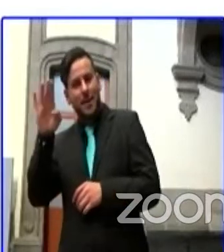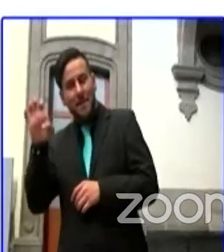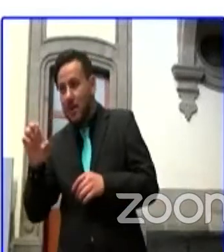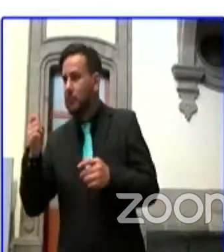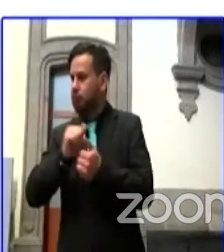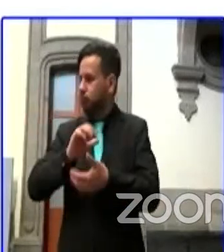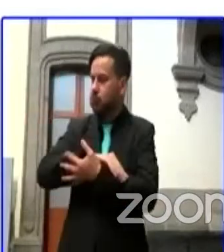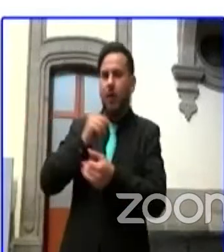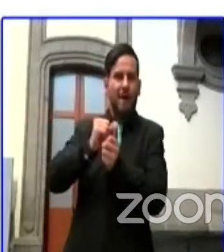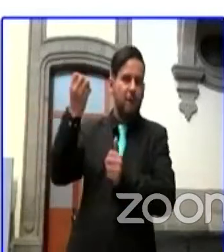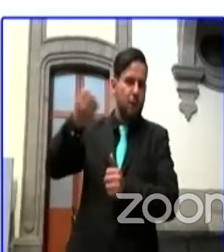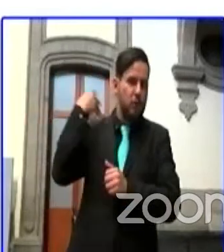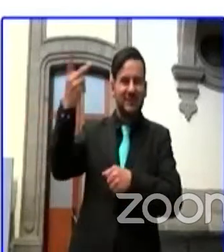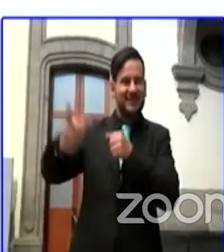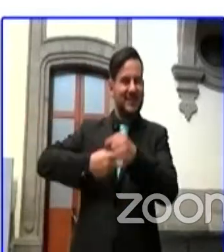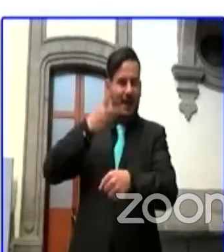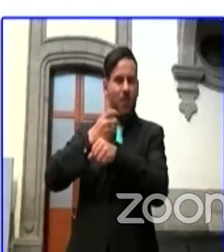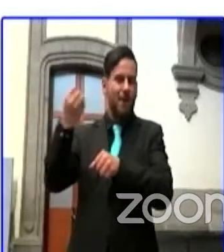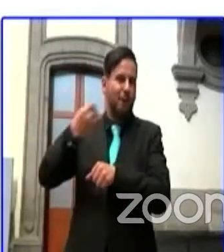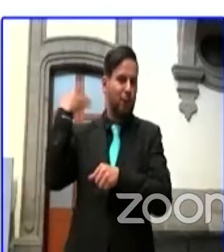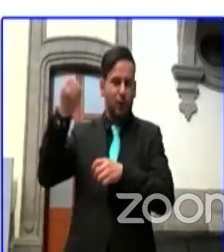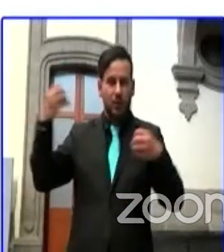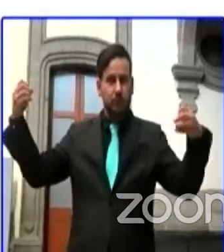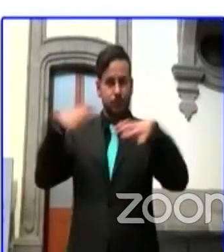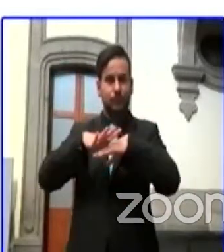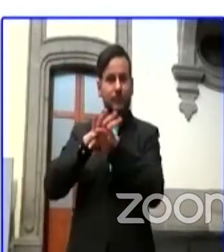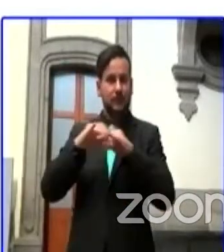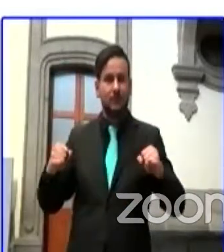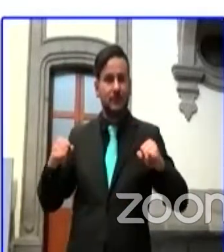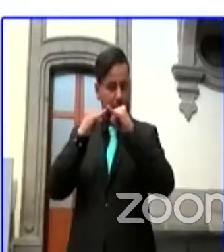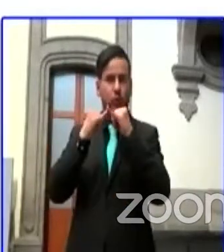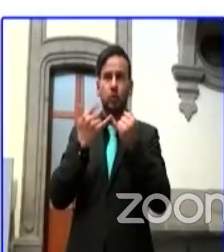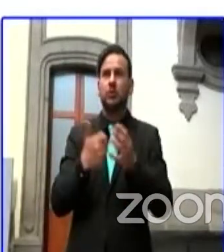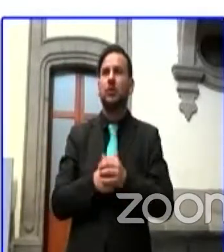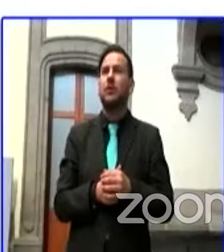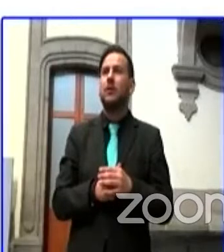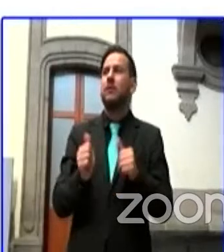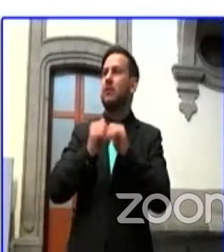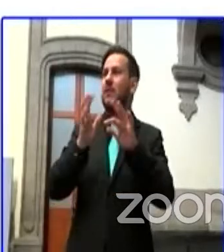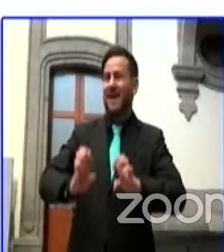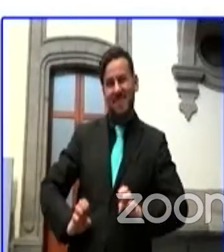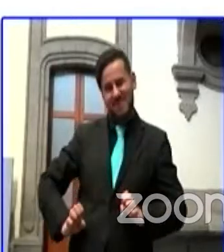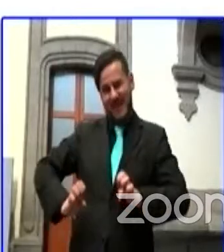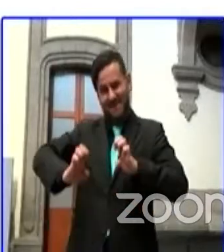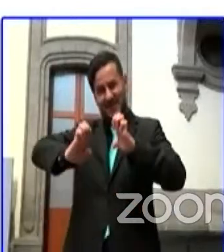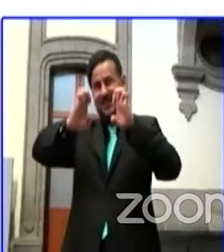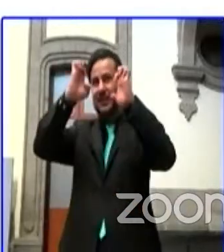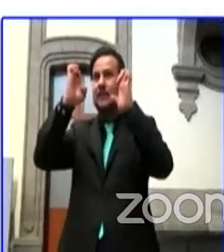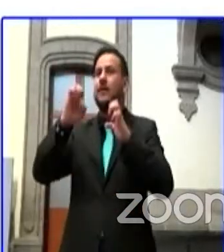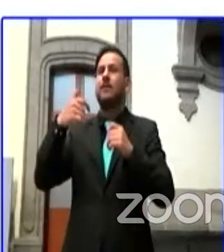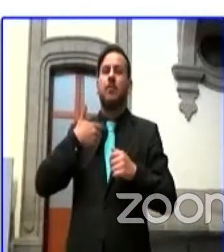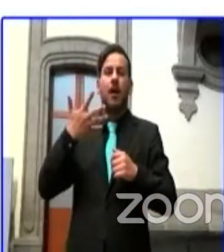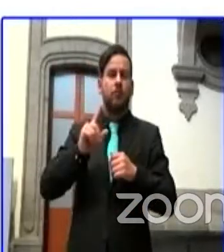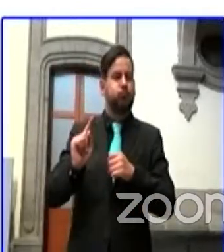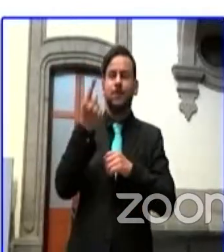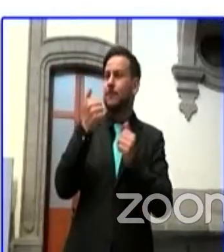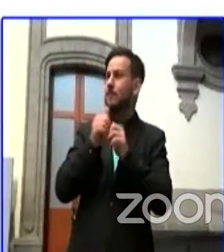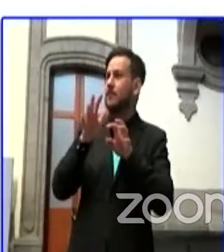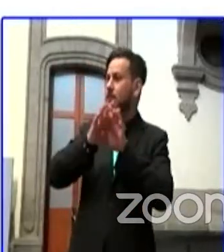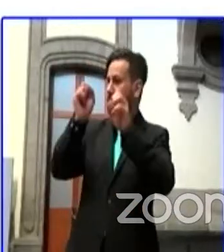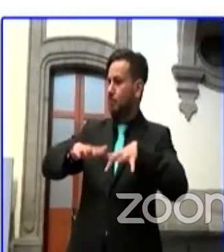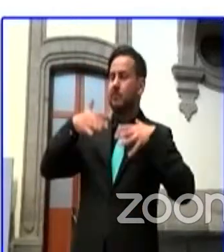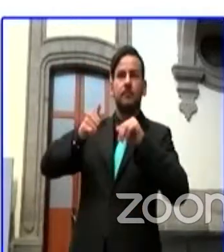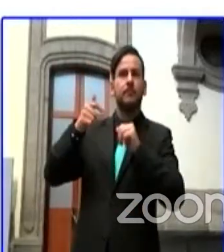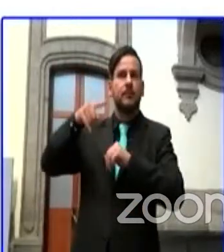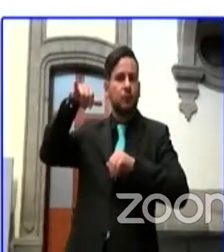año pasado, el segundo foro de institutos, lo hicimos precisamente en el edificio donde surge la política pública de Yucatán,